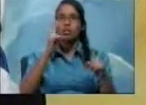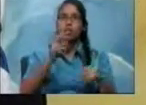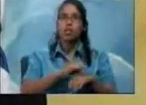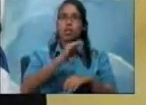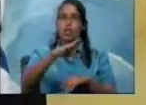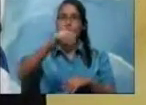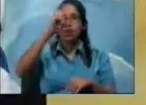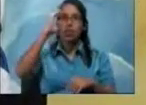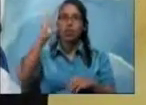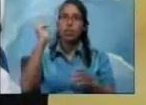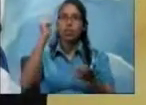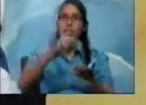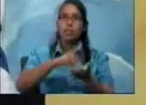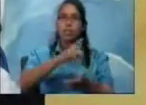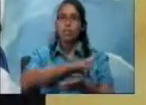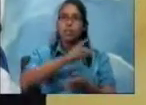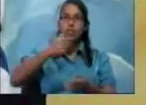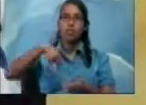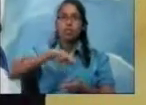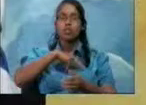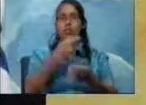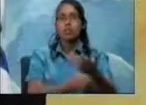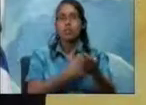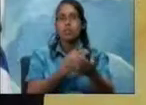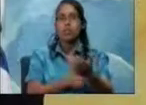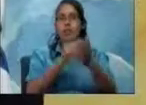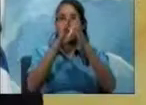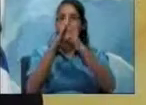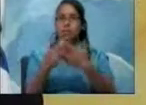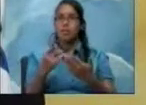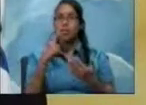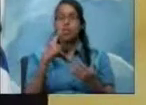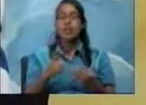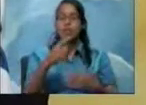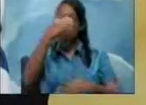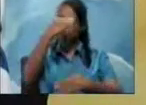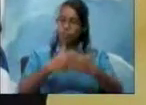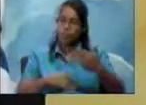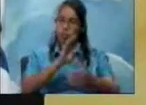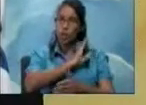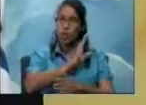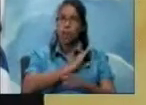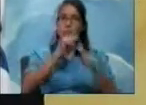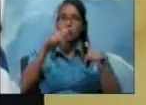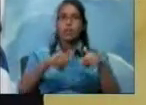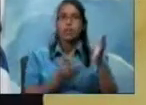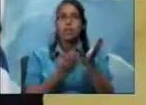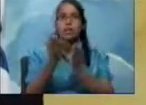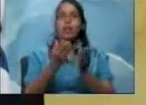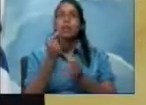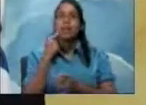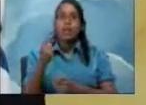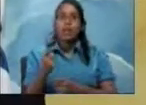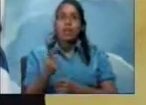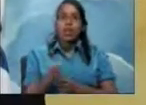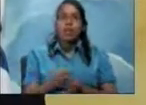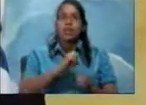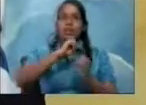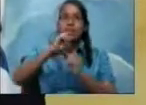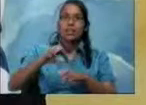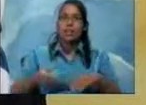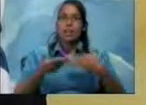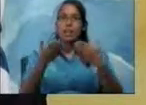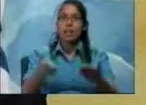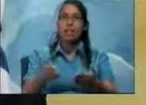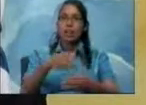Dios a través de nuestro hermano el doctor puerta y la Biblia dice los textos que corresponden a este siervo é le dijo echa la red